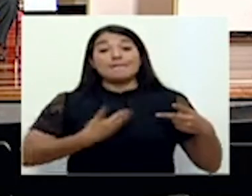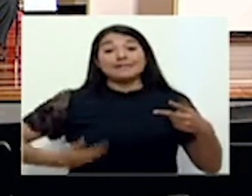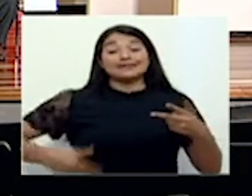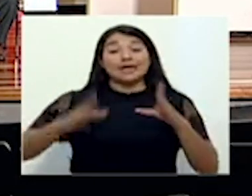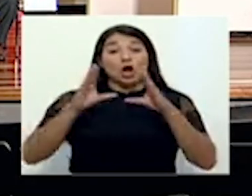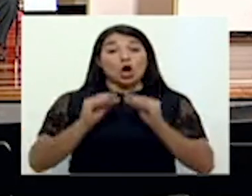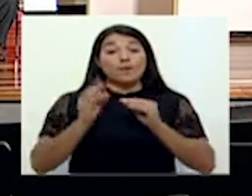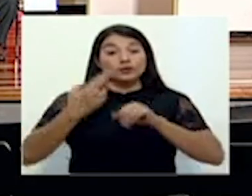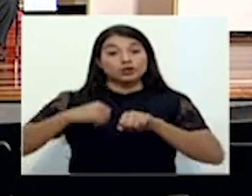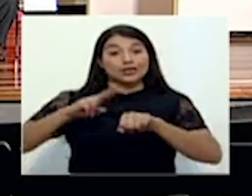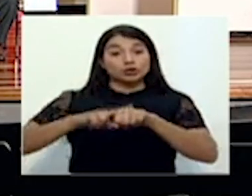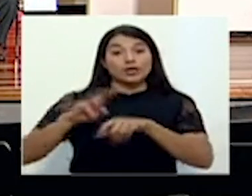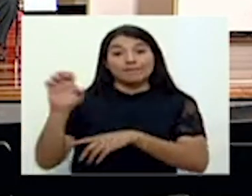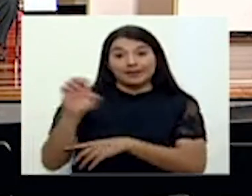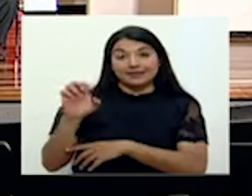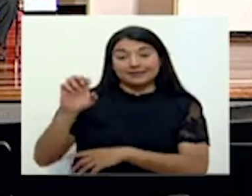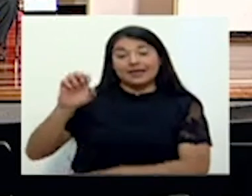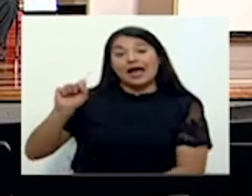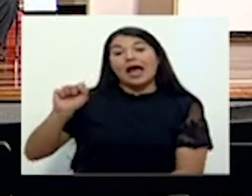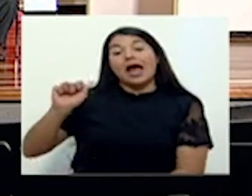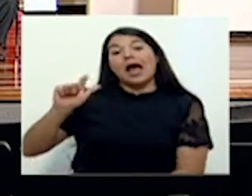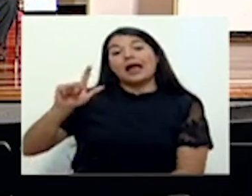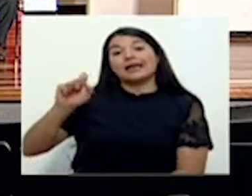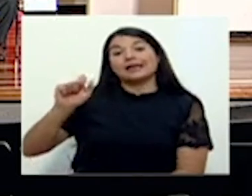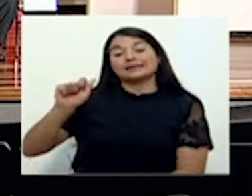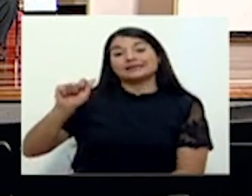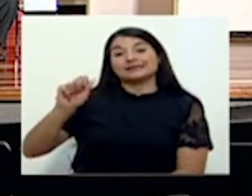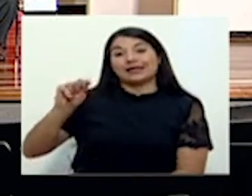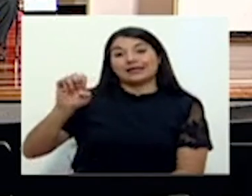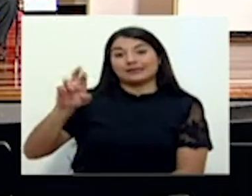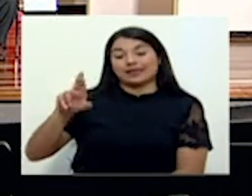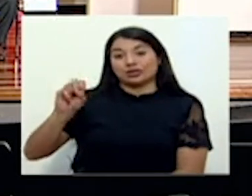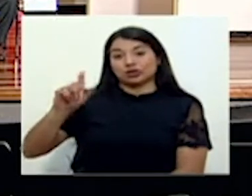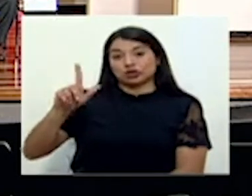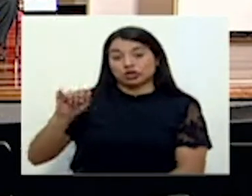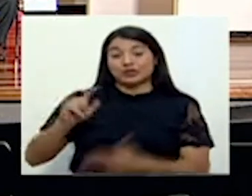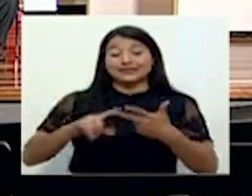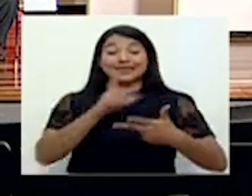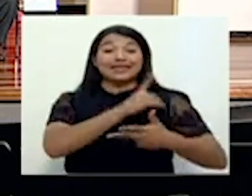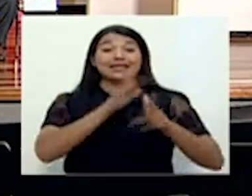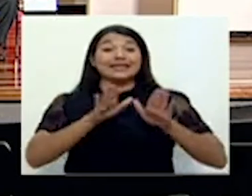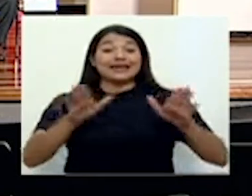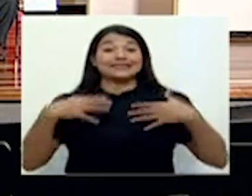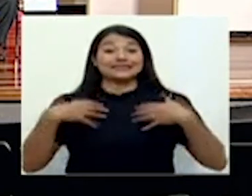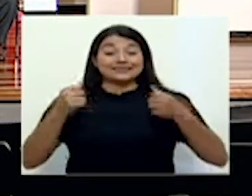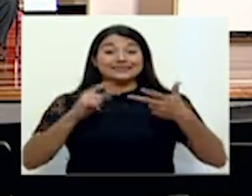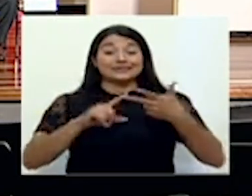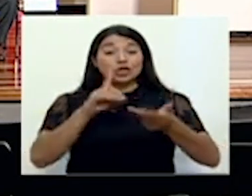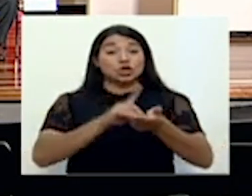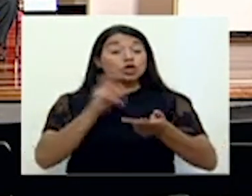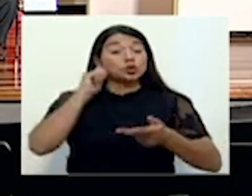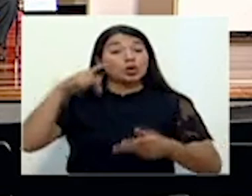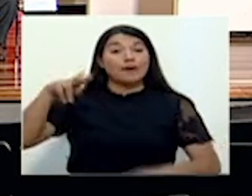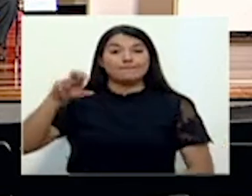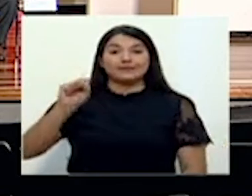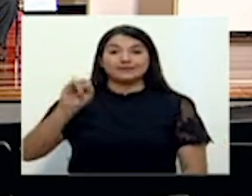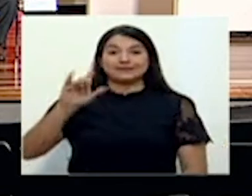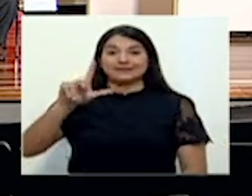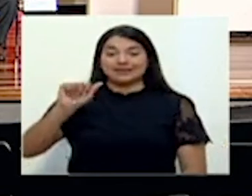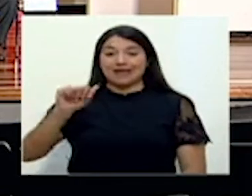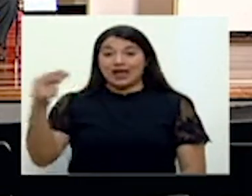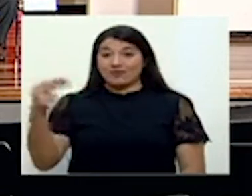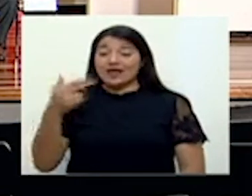de la Comisión Nacional de Emergencias, el señor Alexander Solís y de la directora general de Salud, la doctora Priscila Herrera.